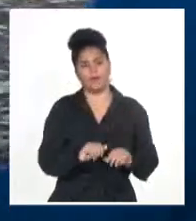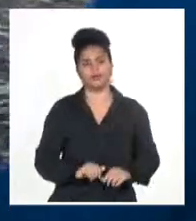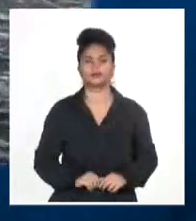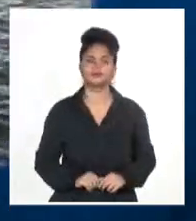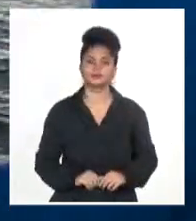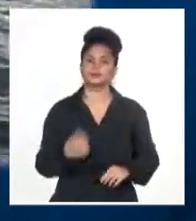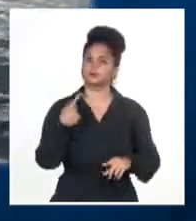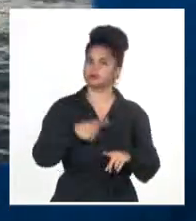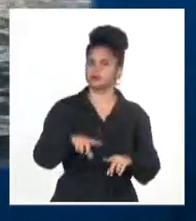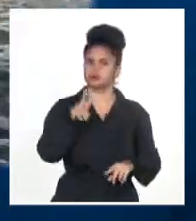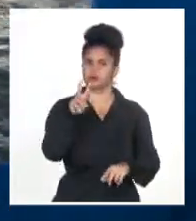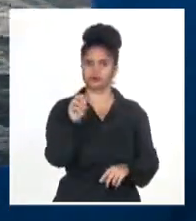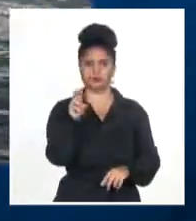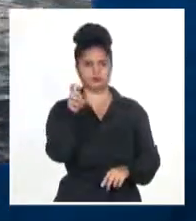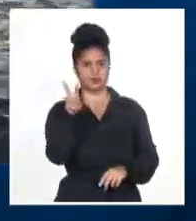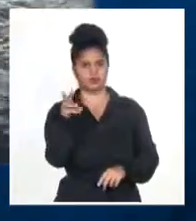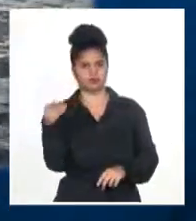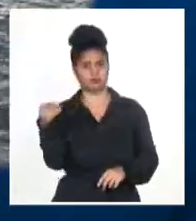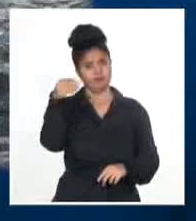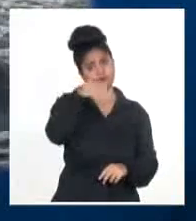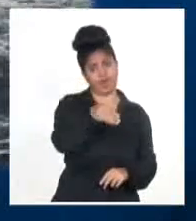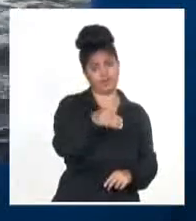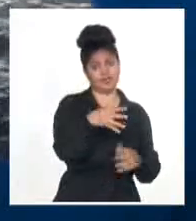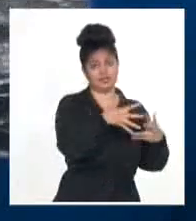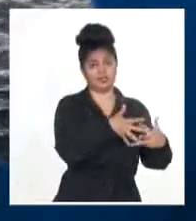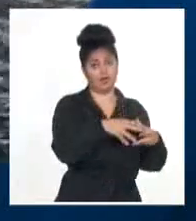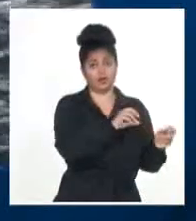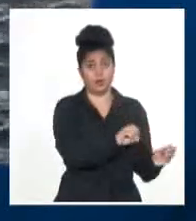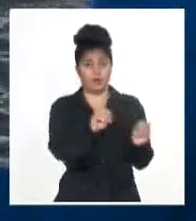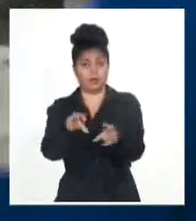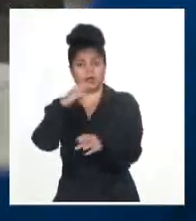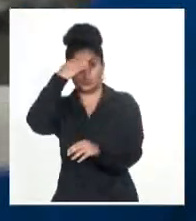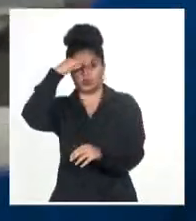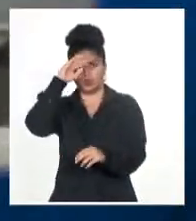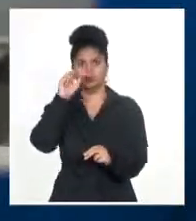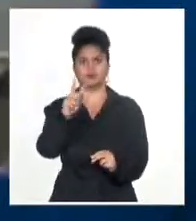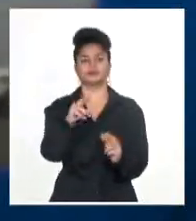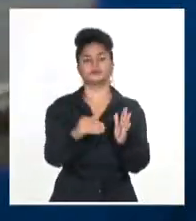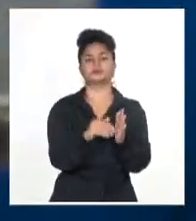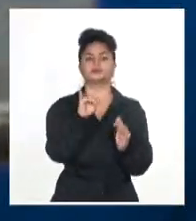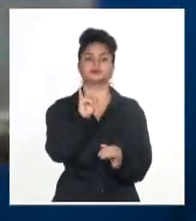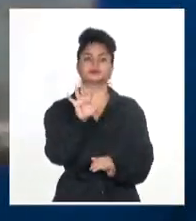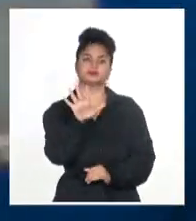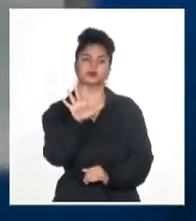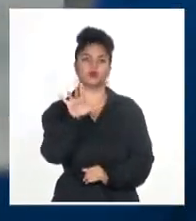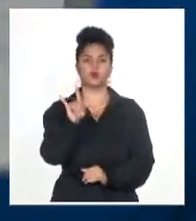En 2023 han sido retornadas desde Estados Unidos a Cuba 2.659 personas en 43 años.